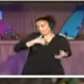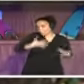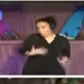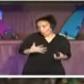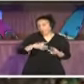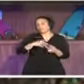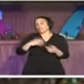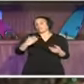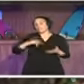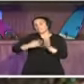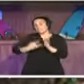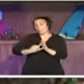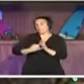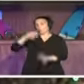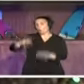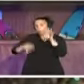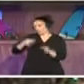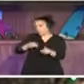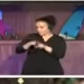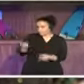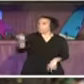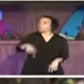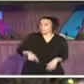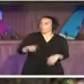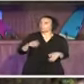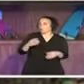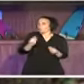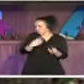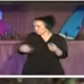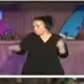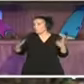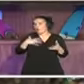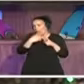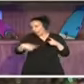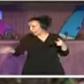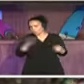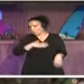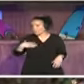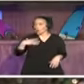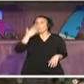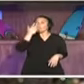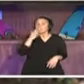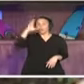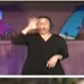y muchísimas cosas. Pero bueno, no quiero extenderme más. Preferimos que lo escuchen y que después ustedes opinen.